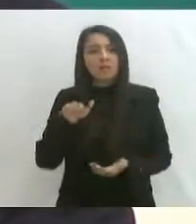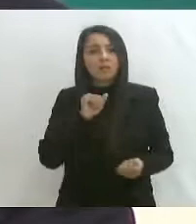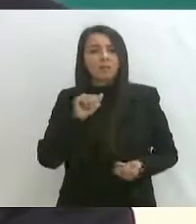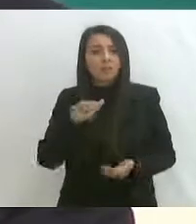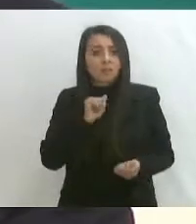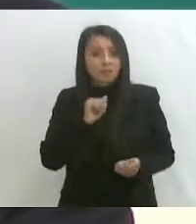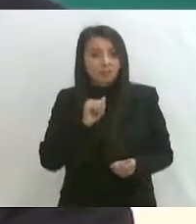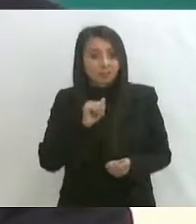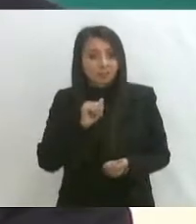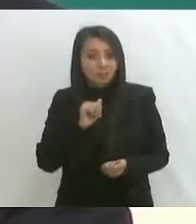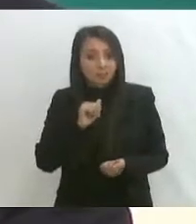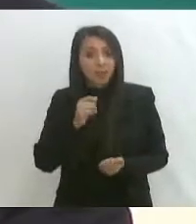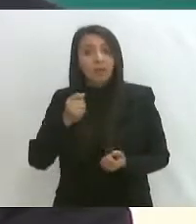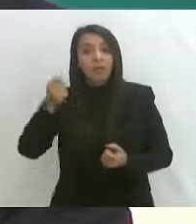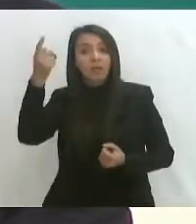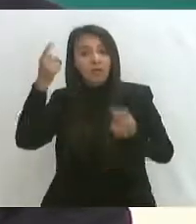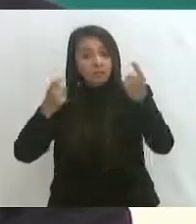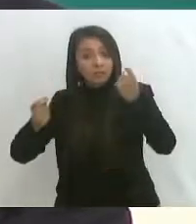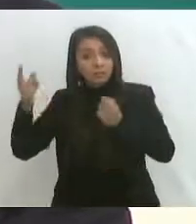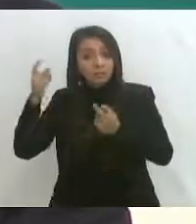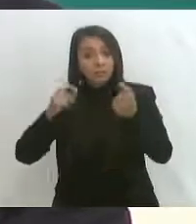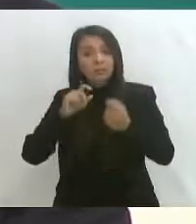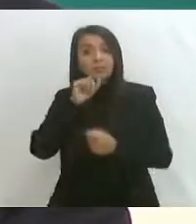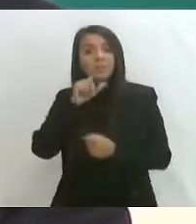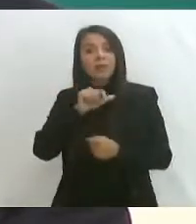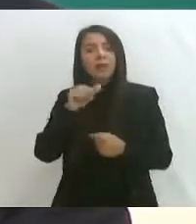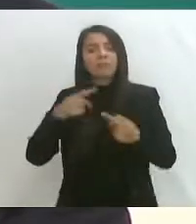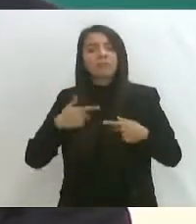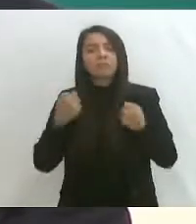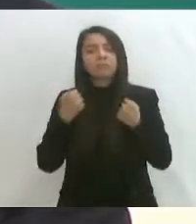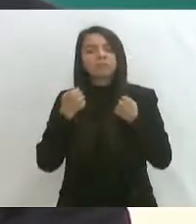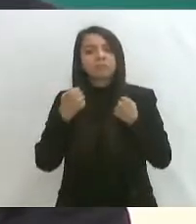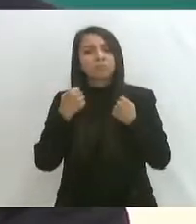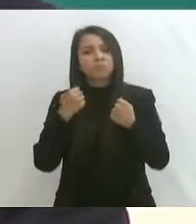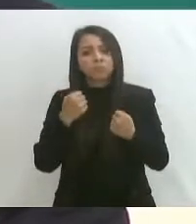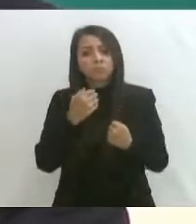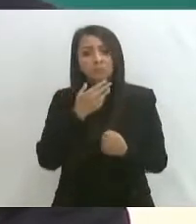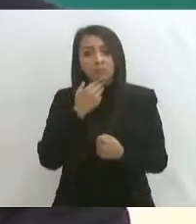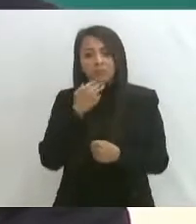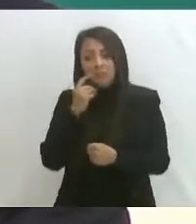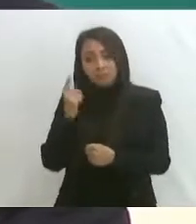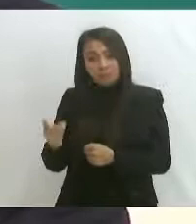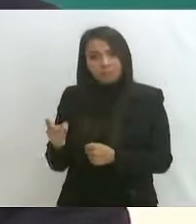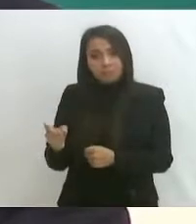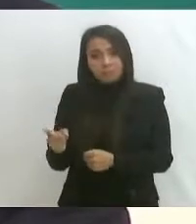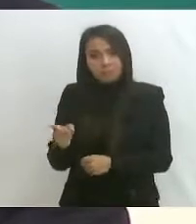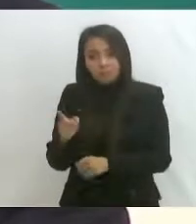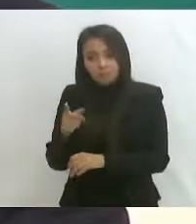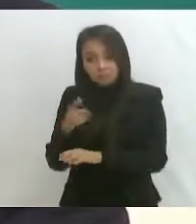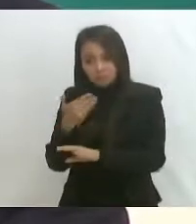hasta amenazaban a los automovilistas.